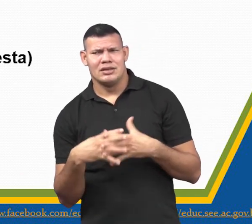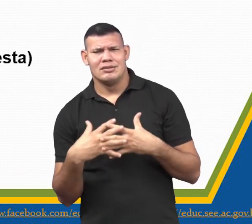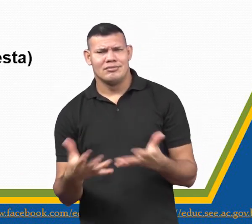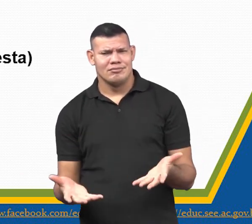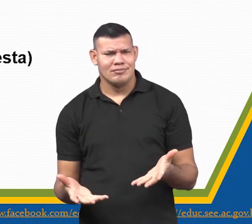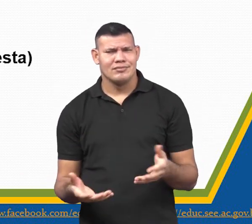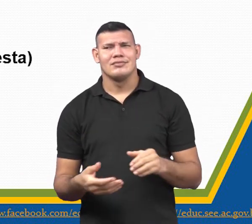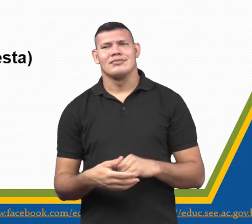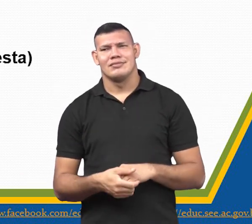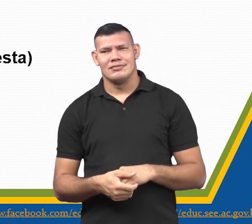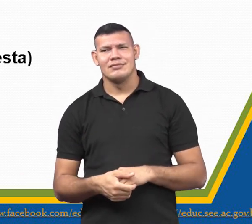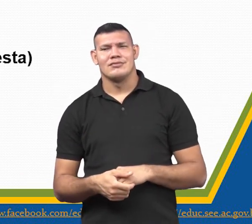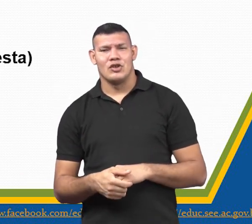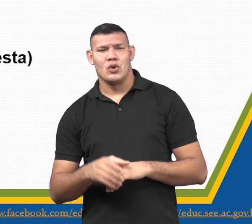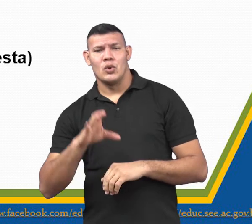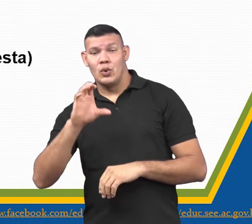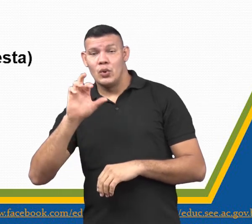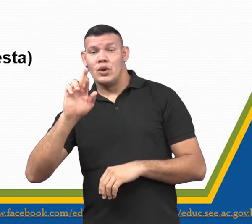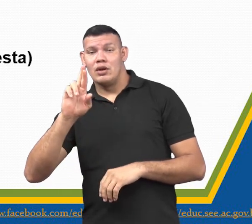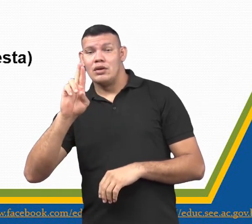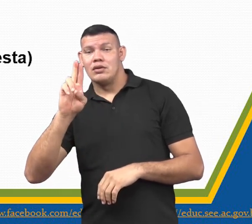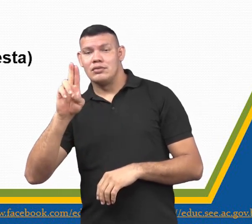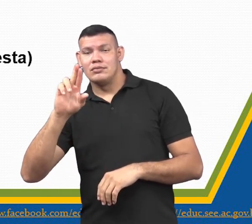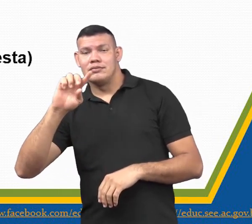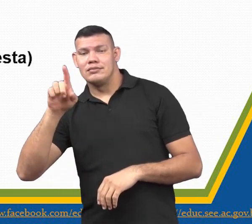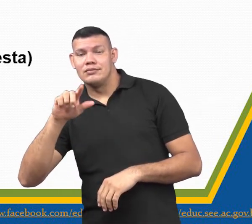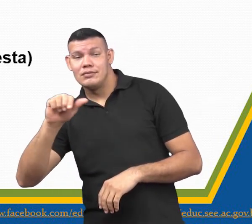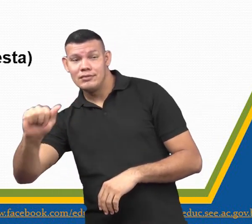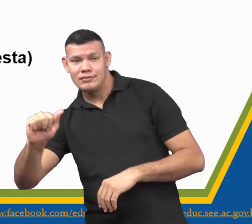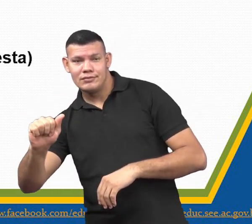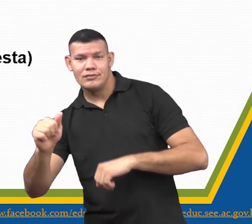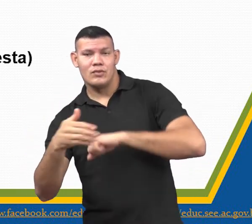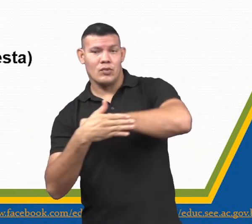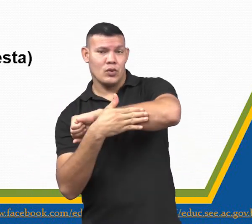las esquinas. Ah, ahora sí, hace mucho más sentido, ¿no?